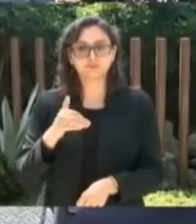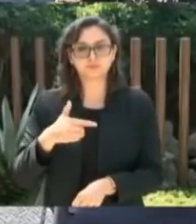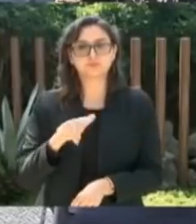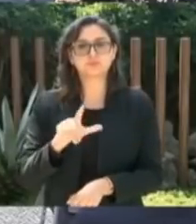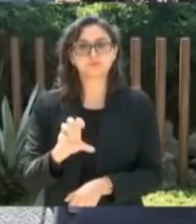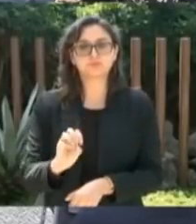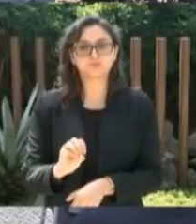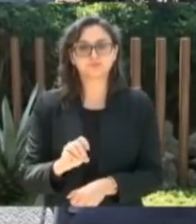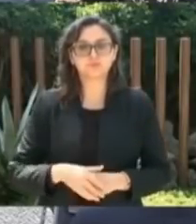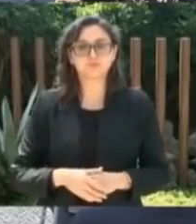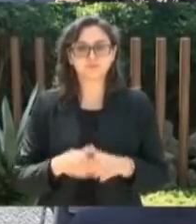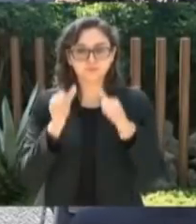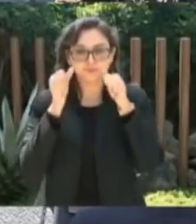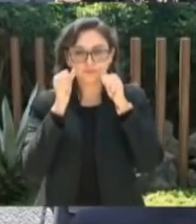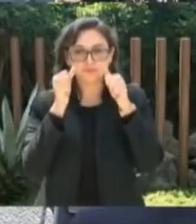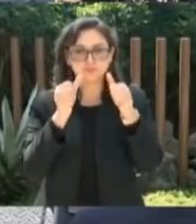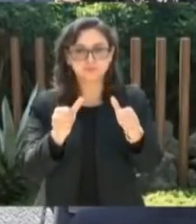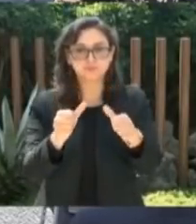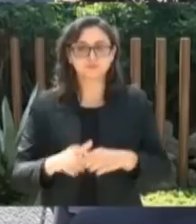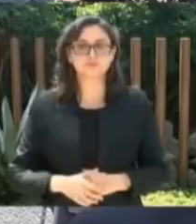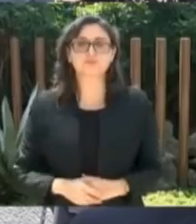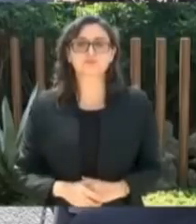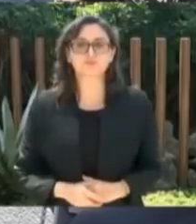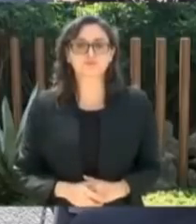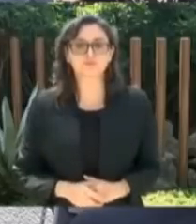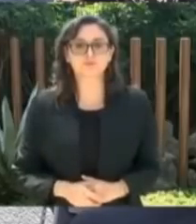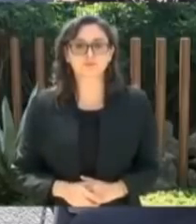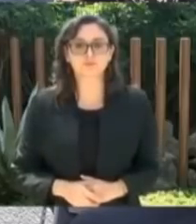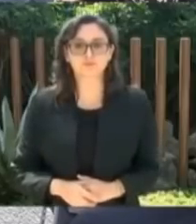Andrés Manuel López Obrador.